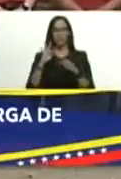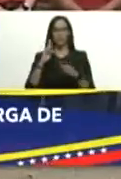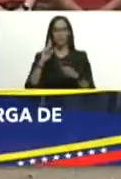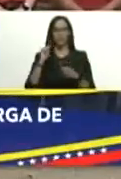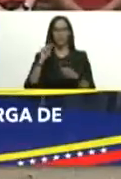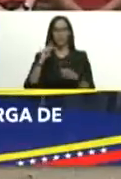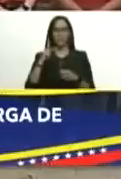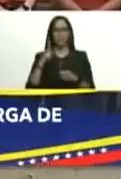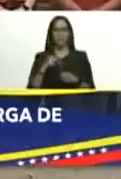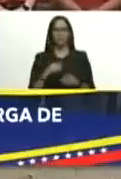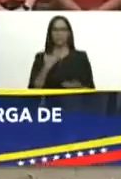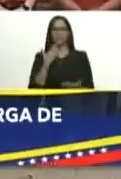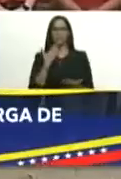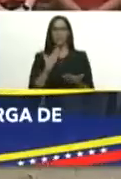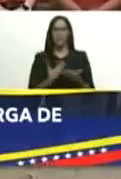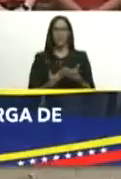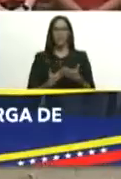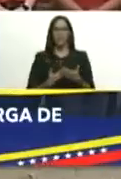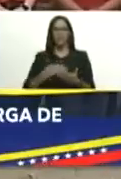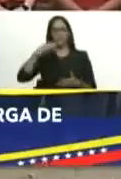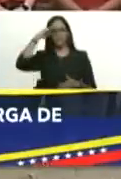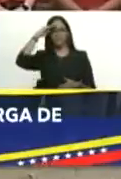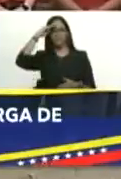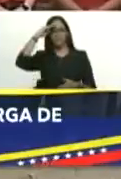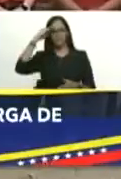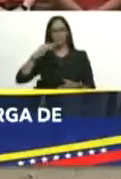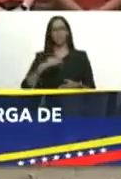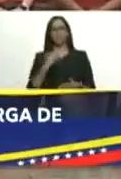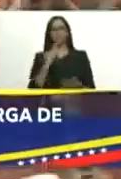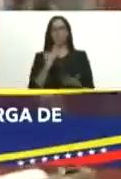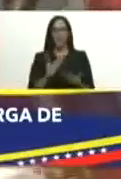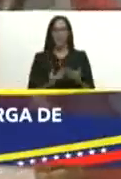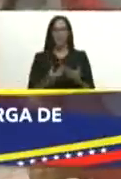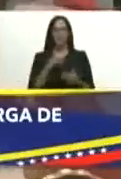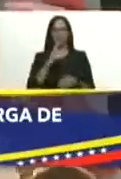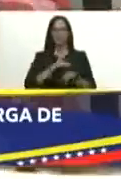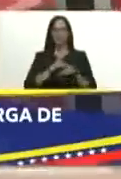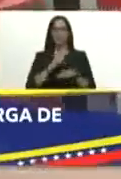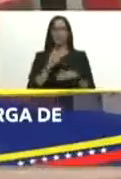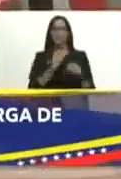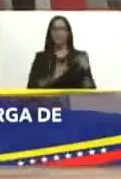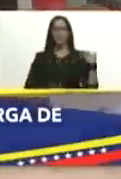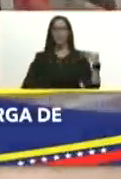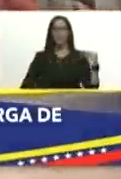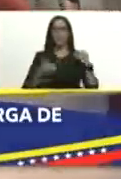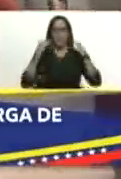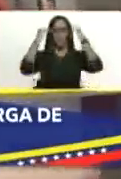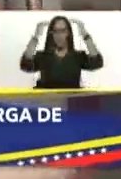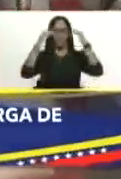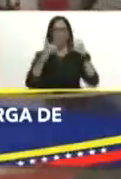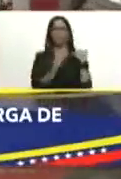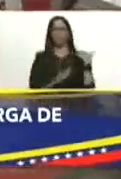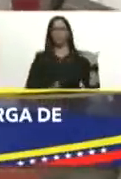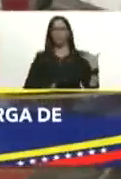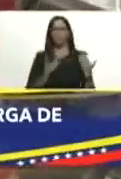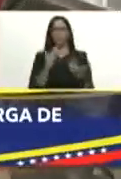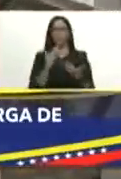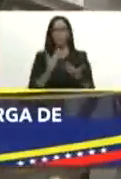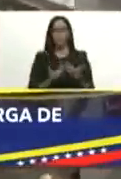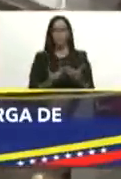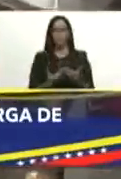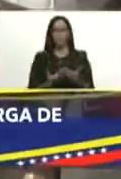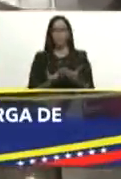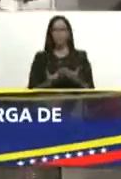Gracias, mi general Caldera. Gracias, ciudadano presidente, mi comandante presidente. Gracias a